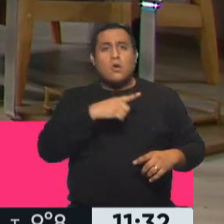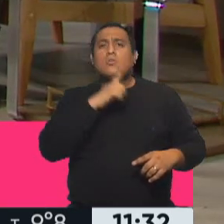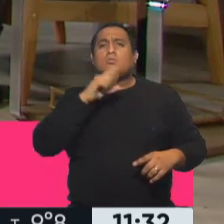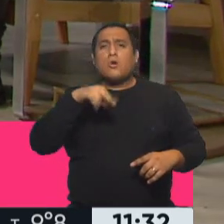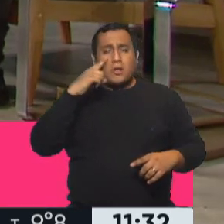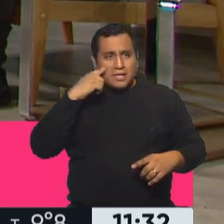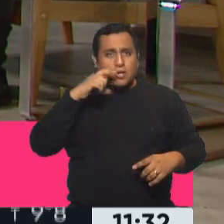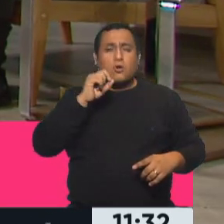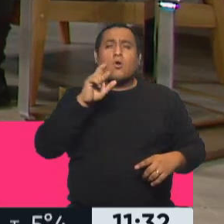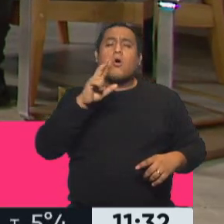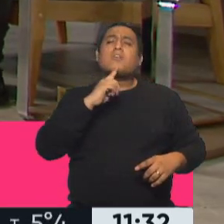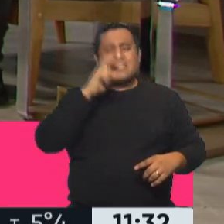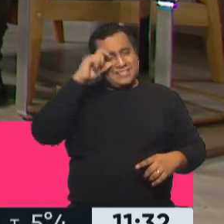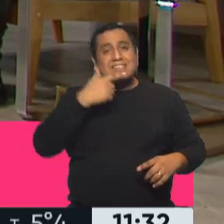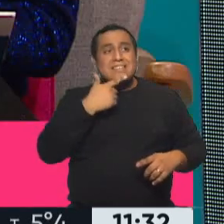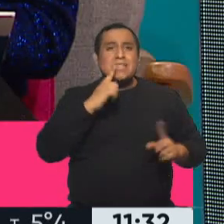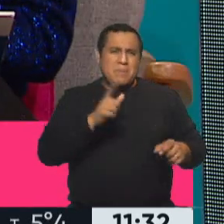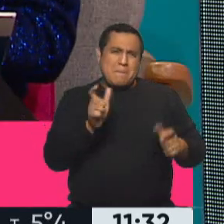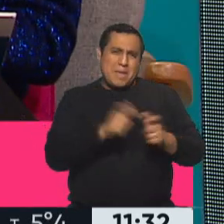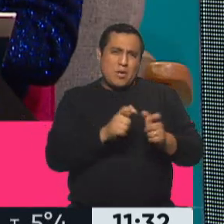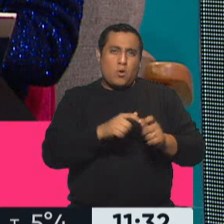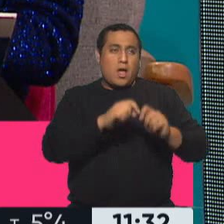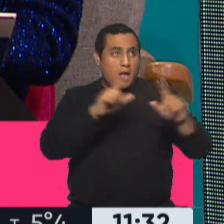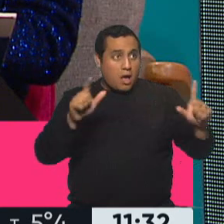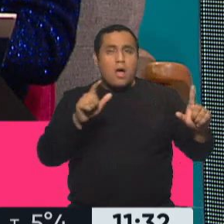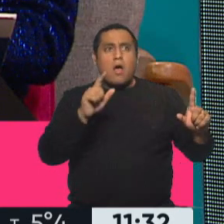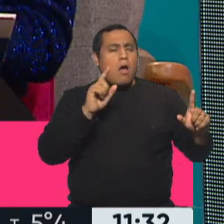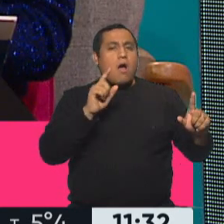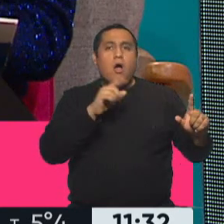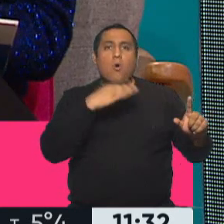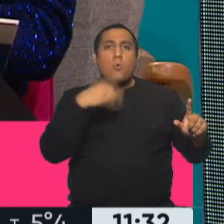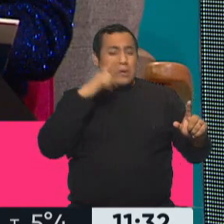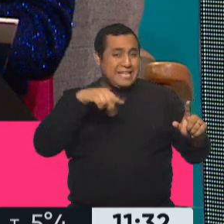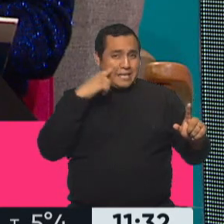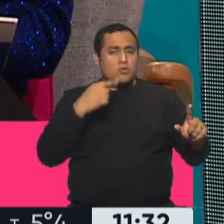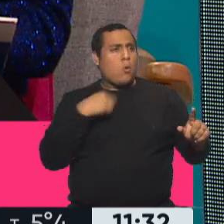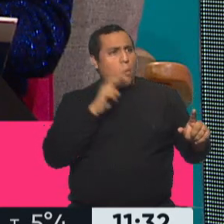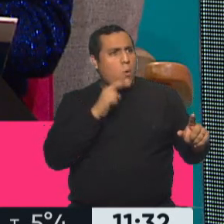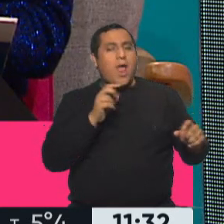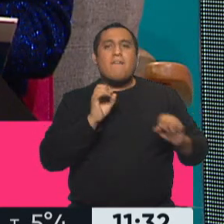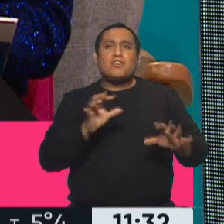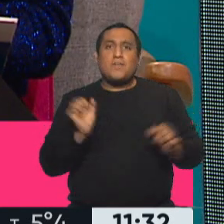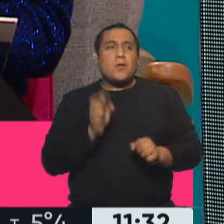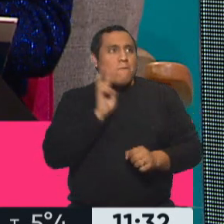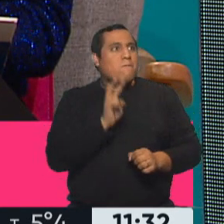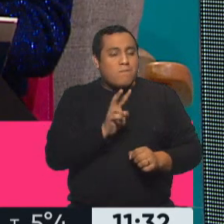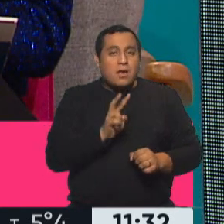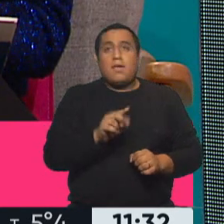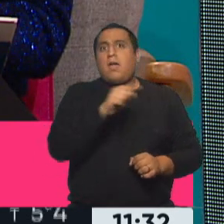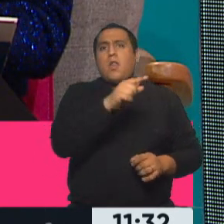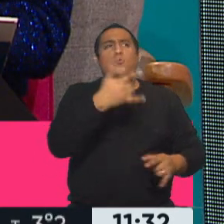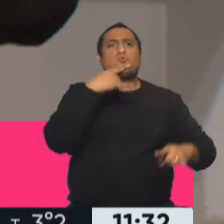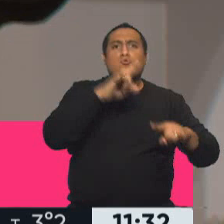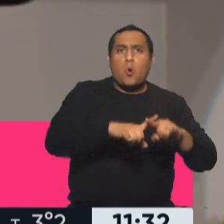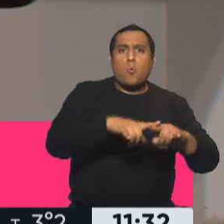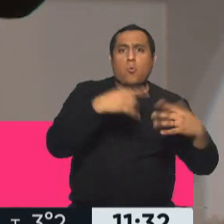Tony Curtis, que hizo, la película de Houdini, que me la veía, la pasaba todas las vacaciones de invierno. Él también de alguna manera sea como un espectáculo. Pero